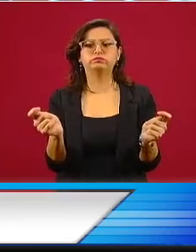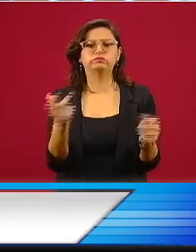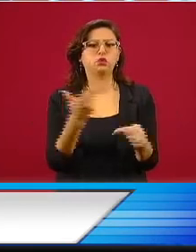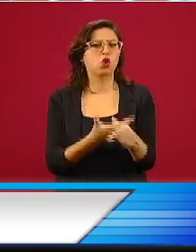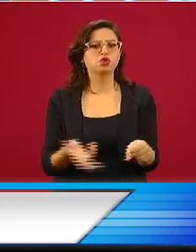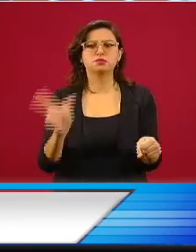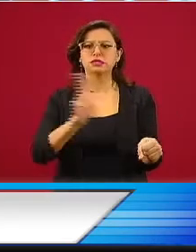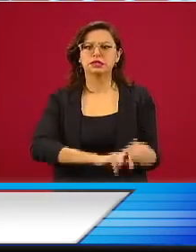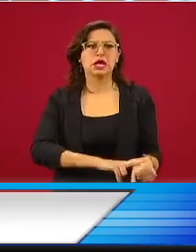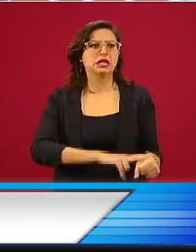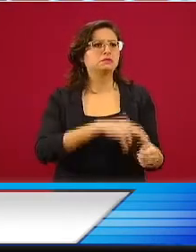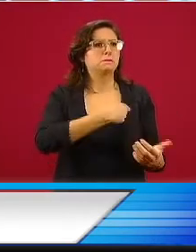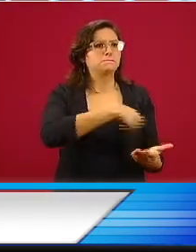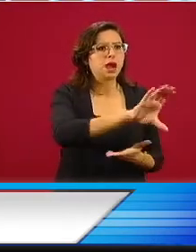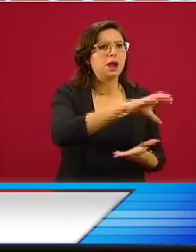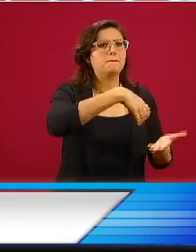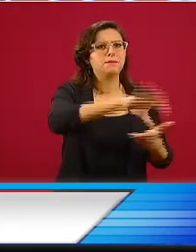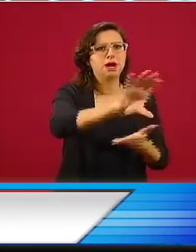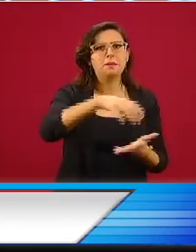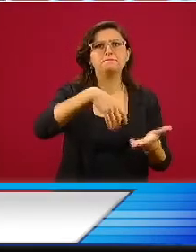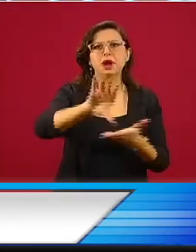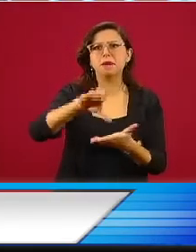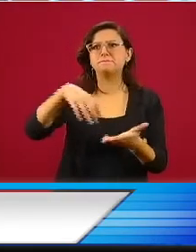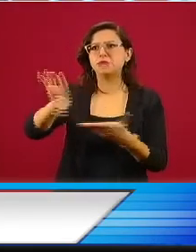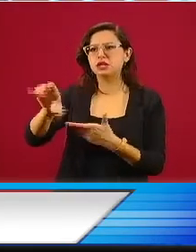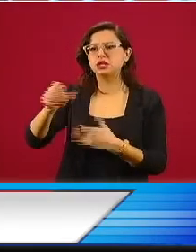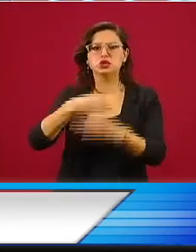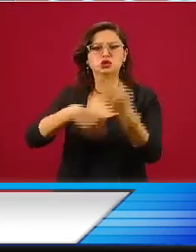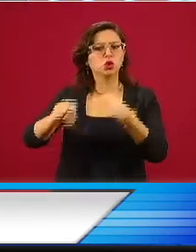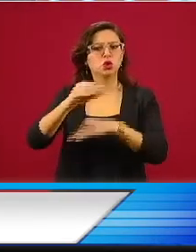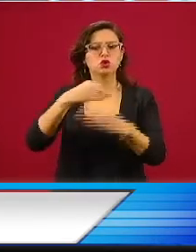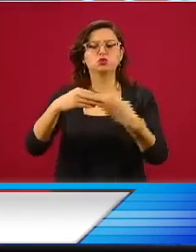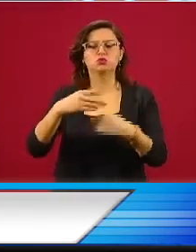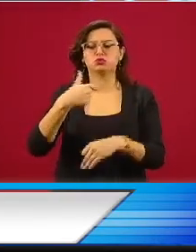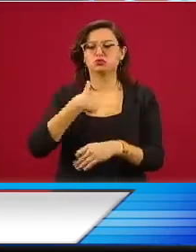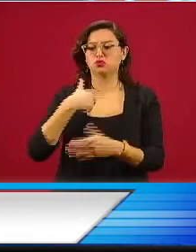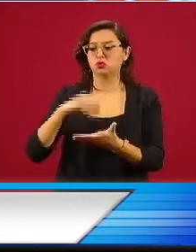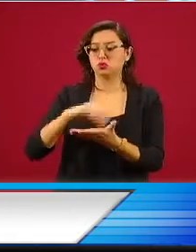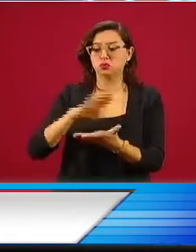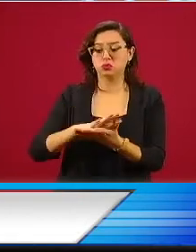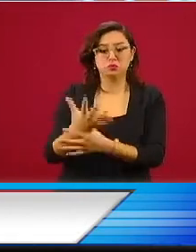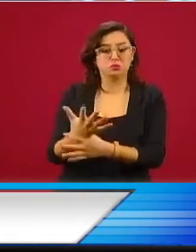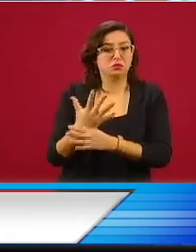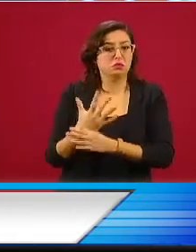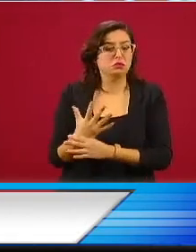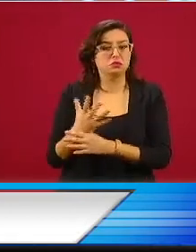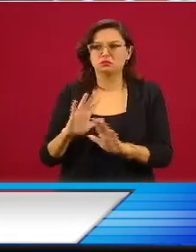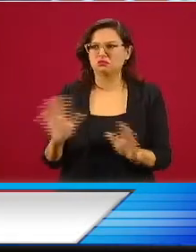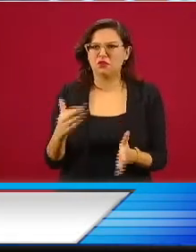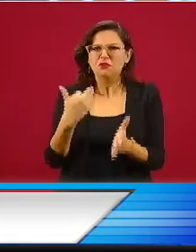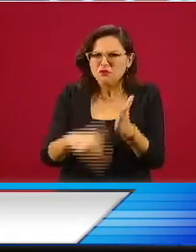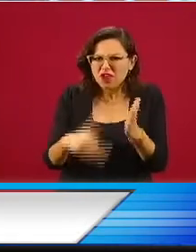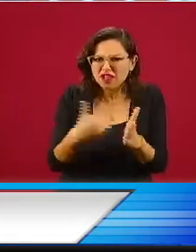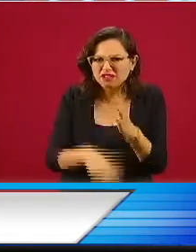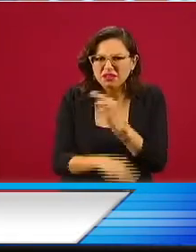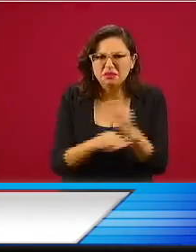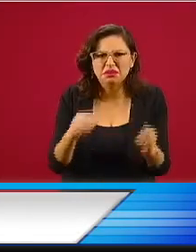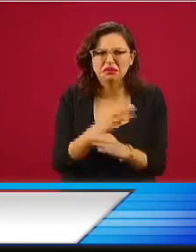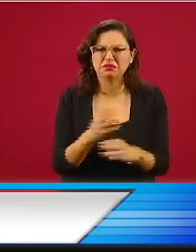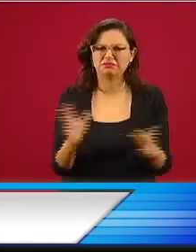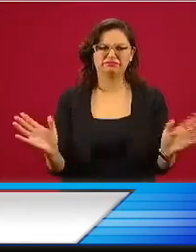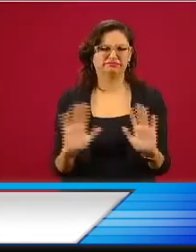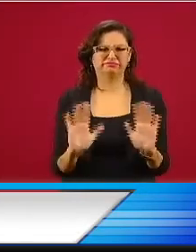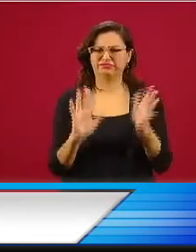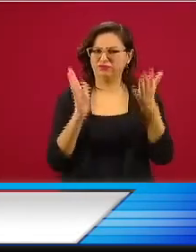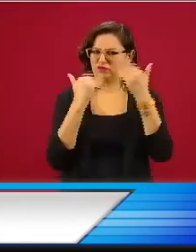cf el presidente informa que se revisa el sector eléctrico y es impresionante como concentraron tanto poder las empresas extranjeras